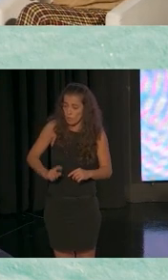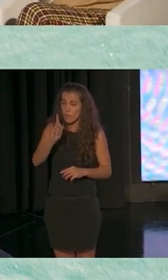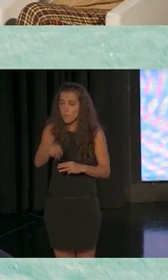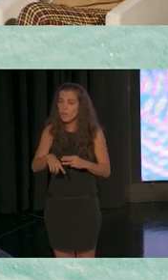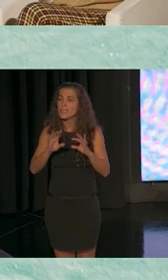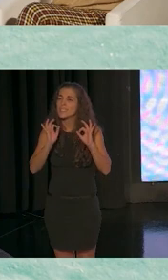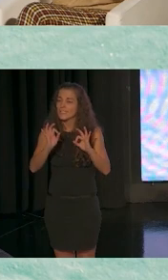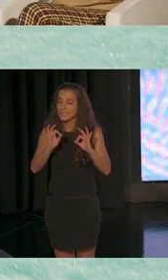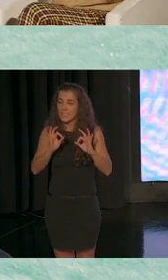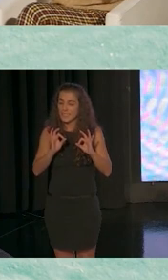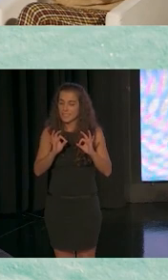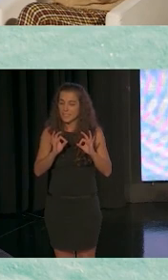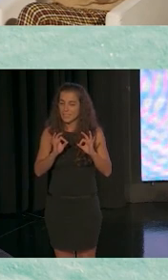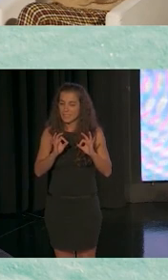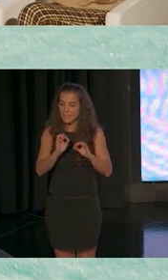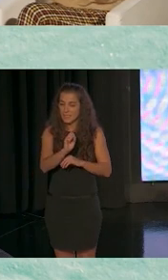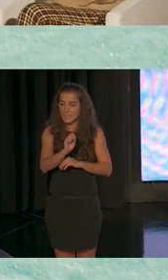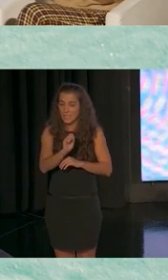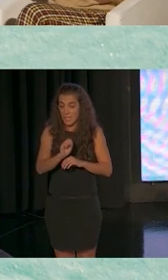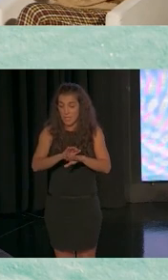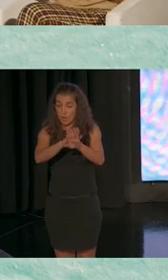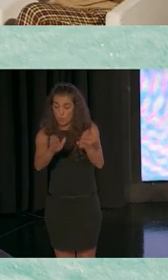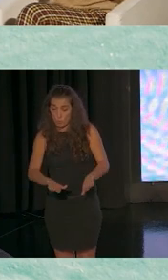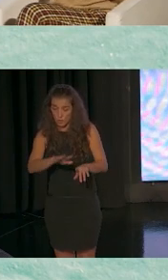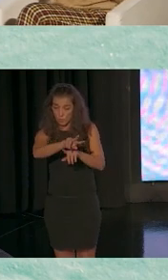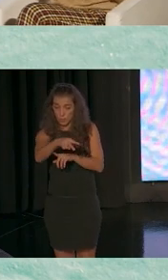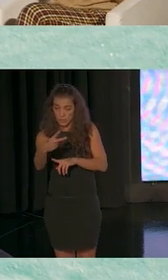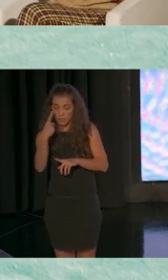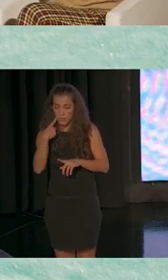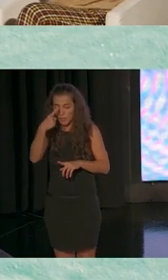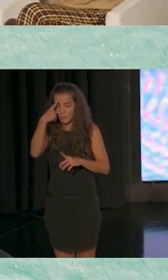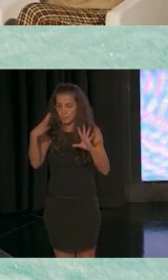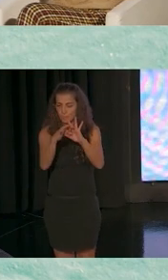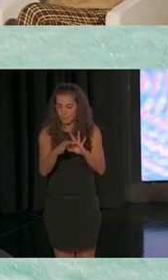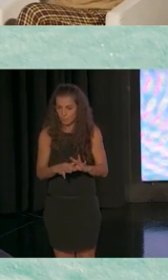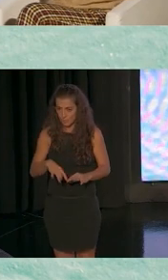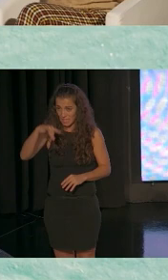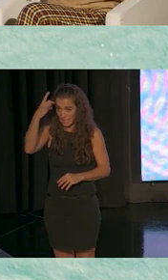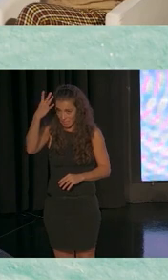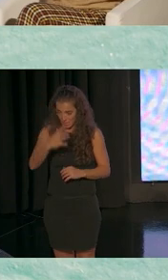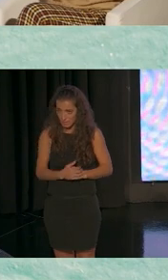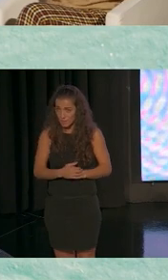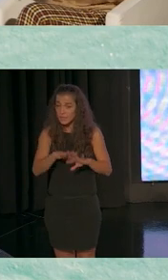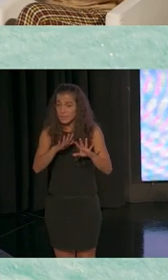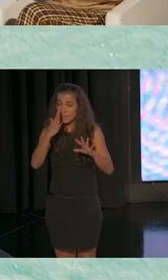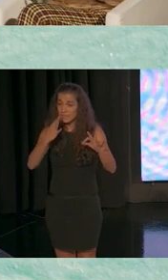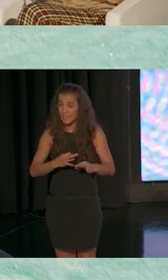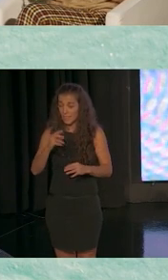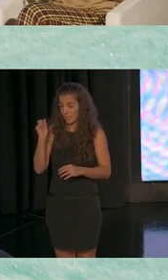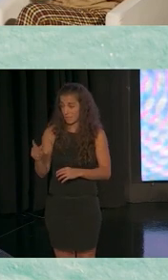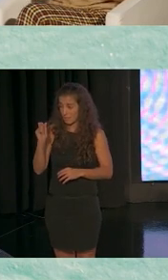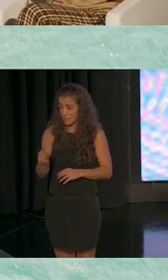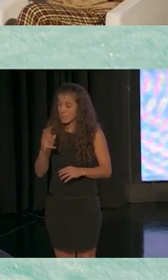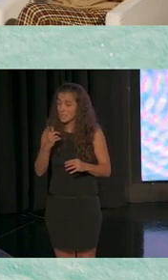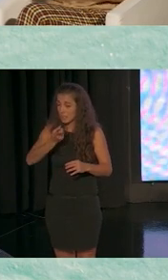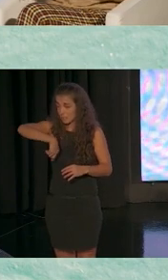correlaciones con esos resultados finales y con frecuencia se nos olvida que encontrar una correlación entre